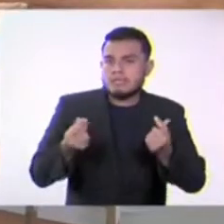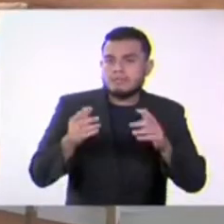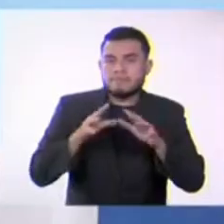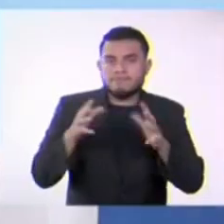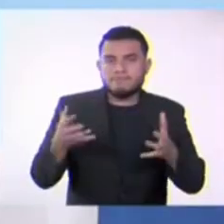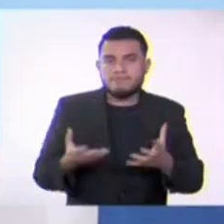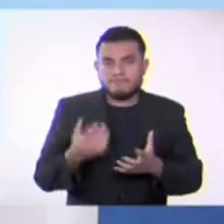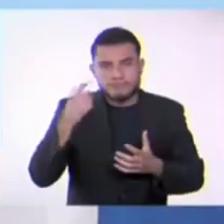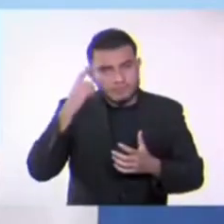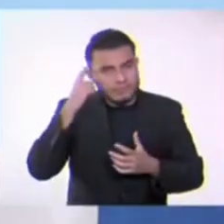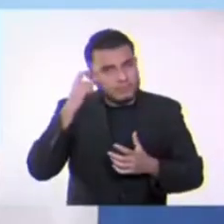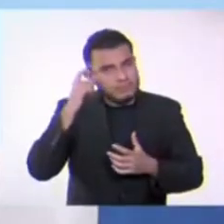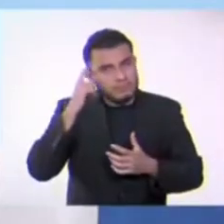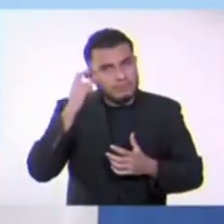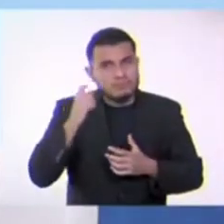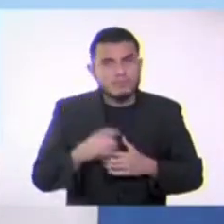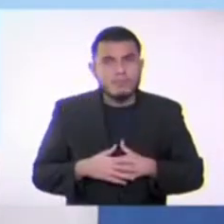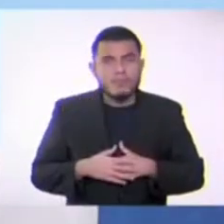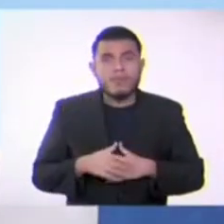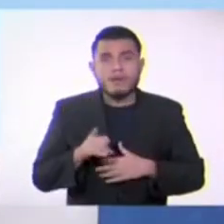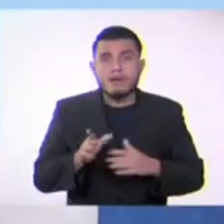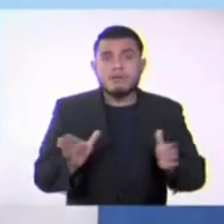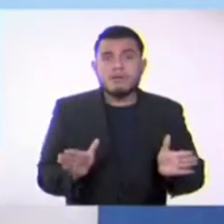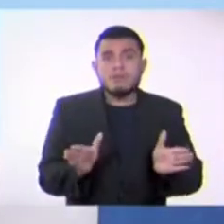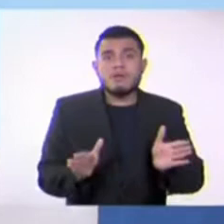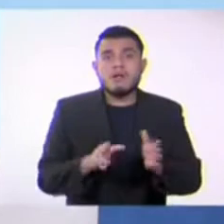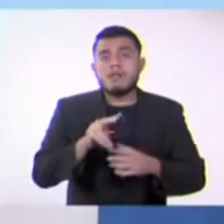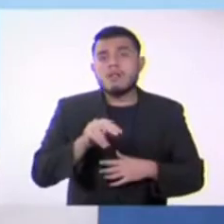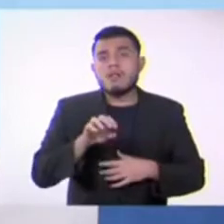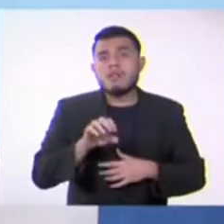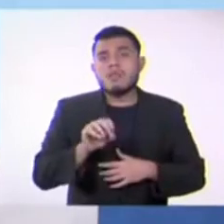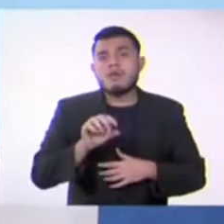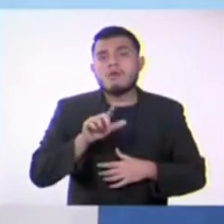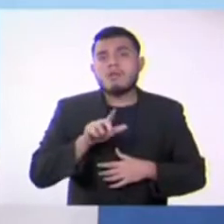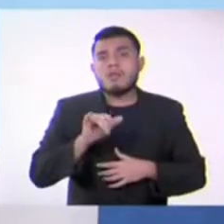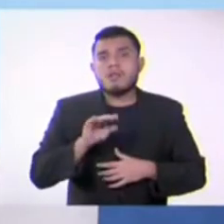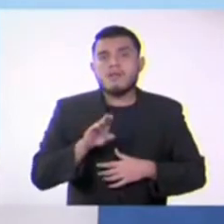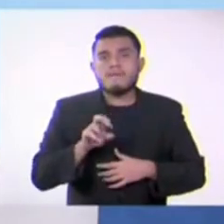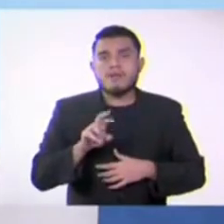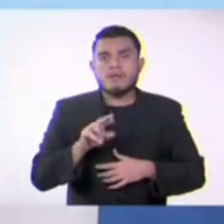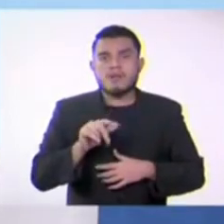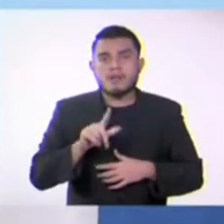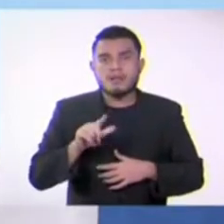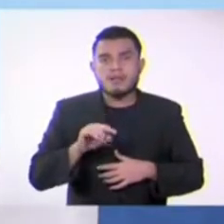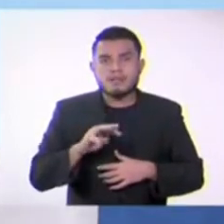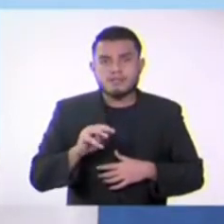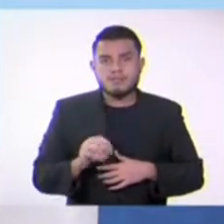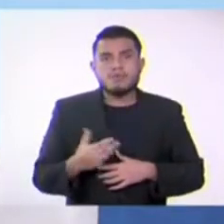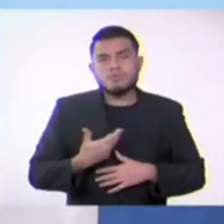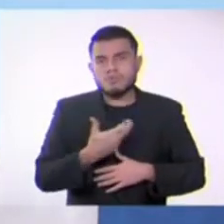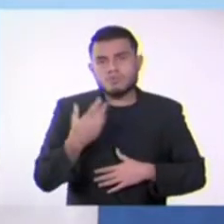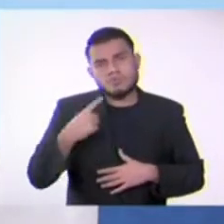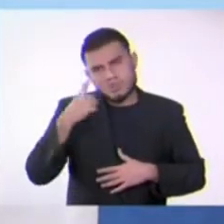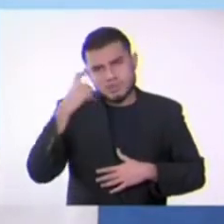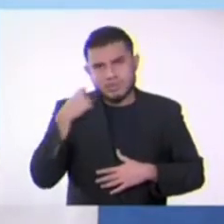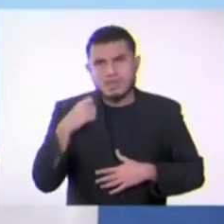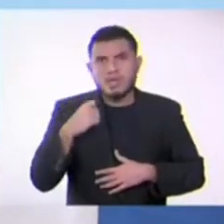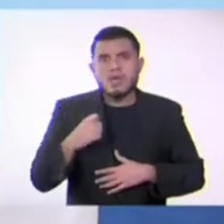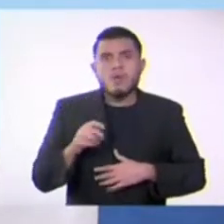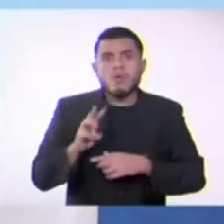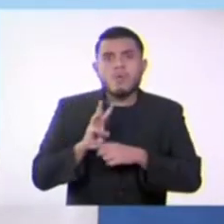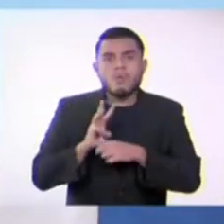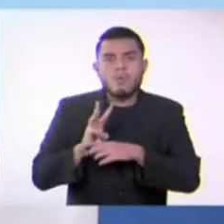ubica justamente en el impulso al neoliberalismo. Okay. Si recordamos, el Consenso de Washington